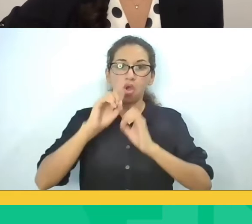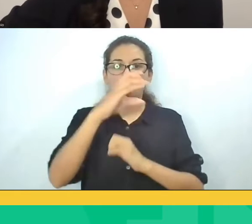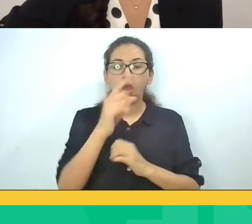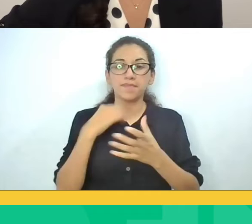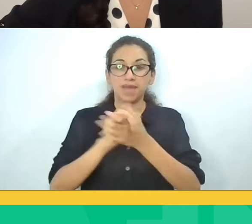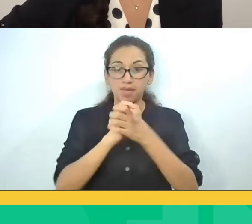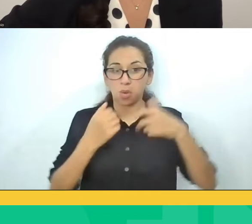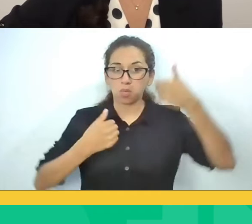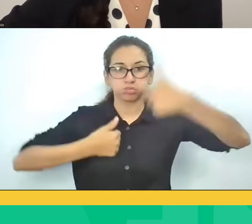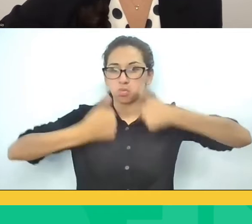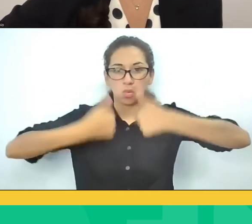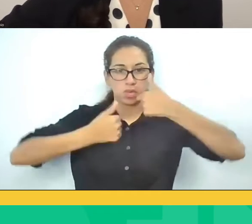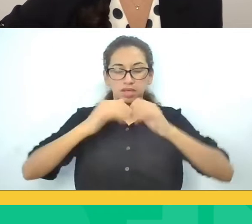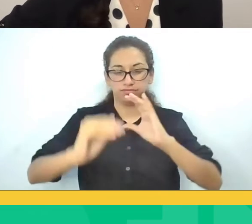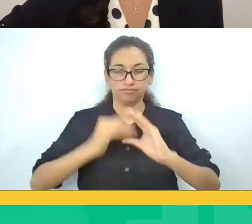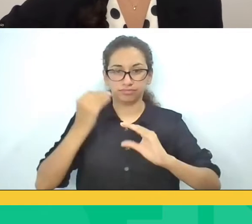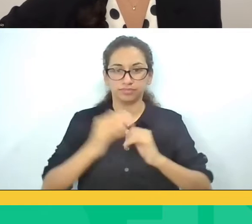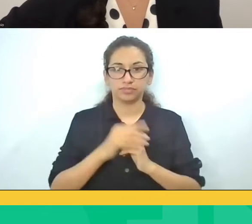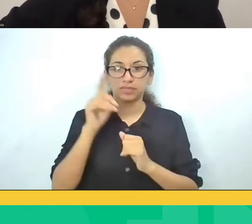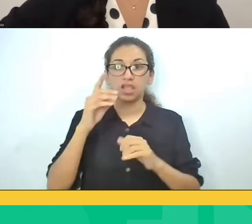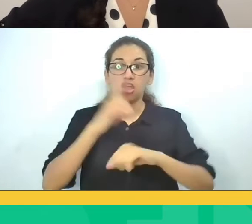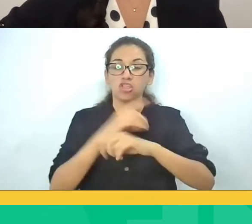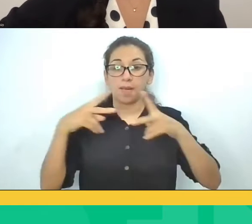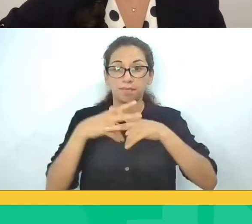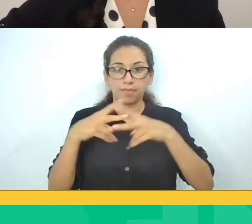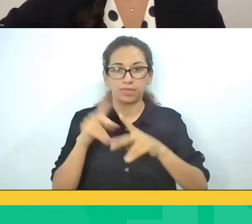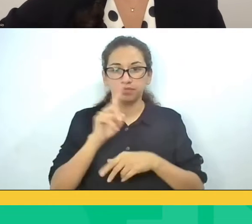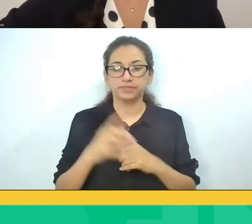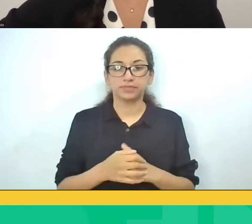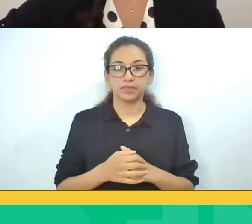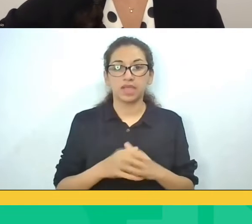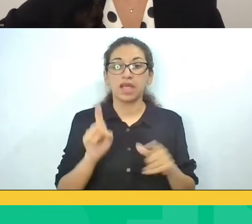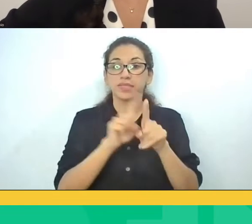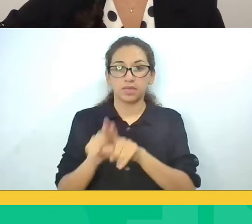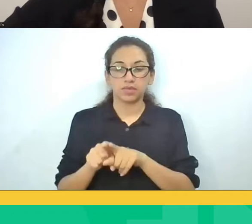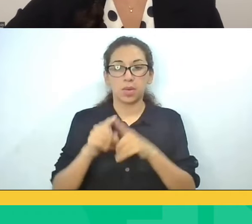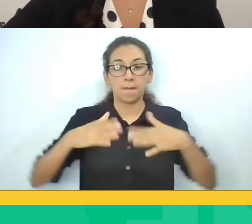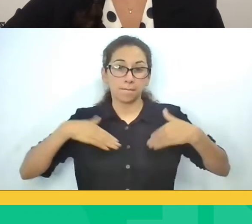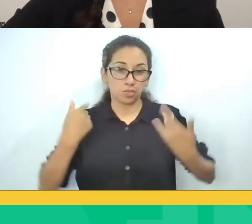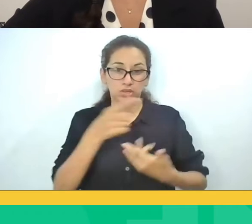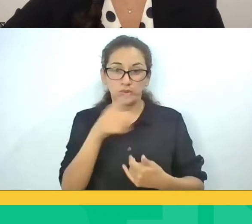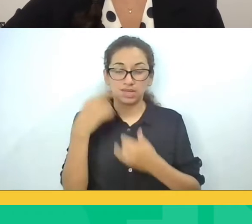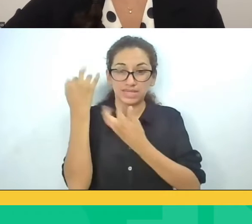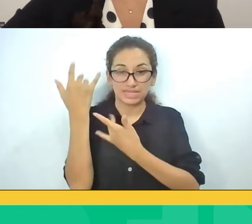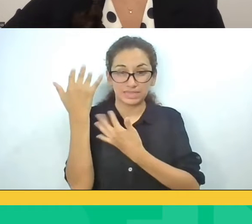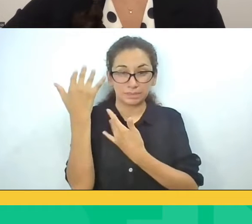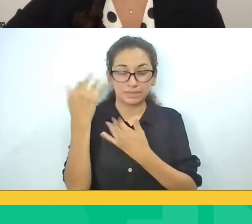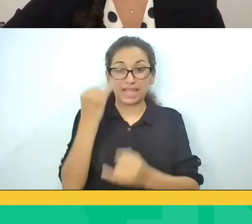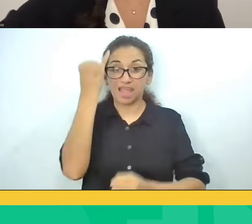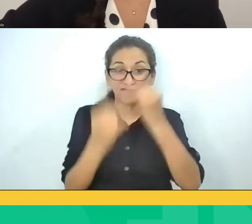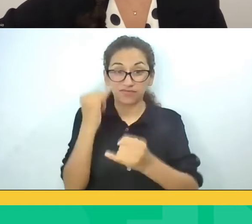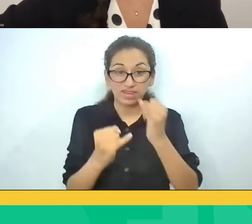durante su exposición. Y también pedirles que de repente podemos esperar hacia el final de la explicación para hacer nuestras